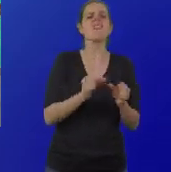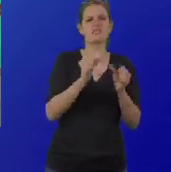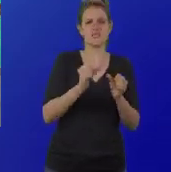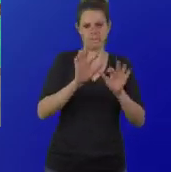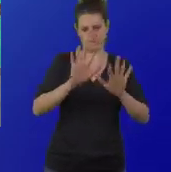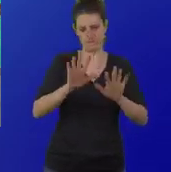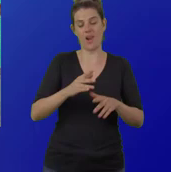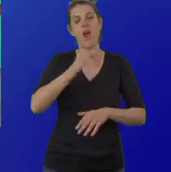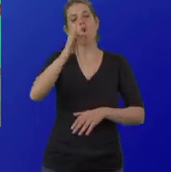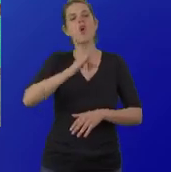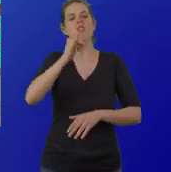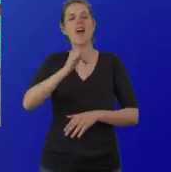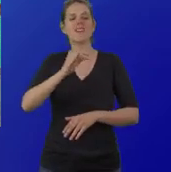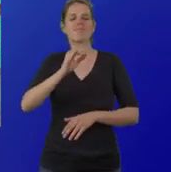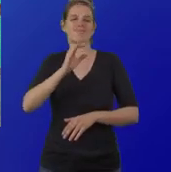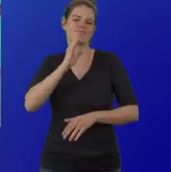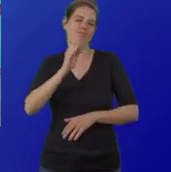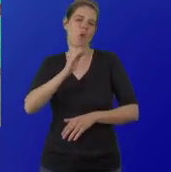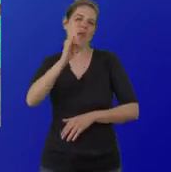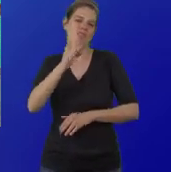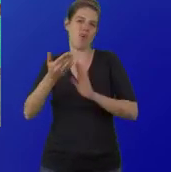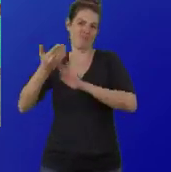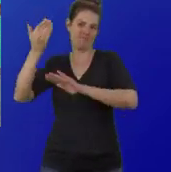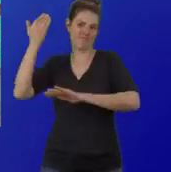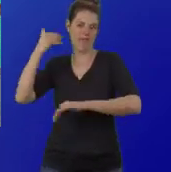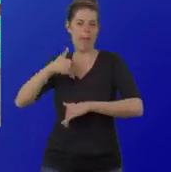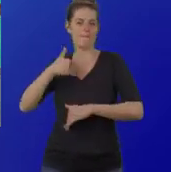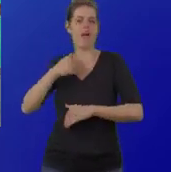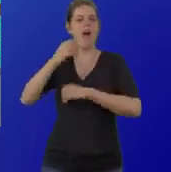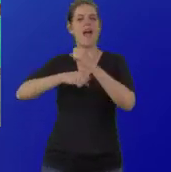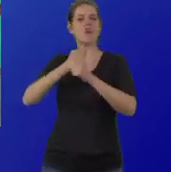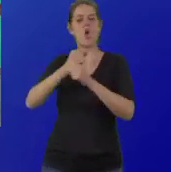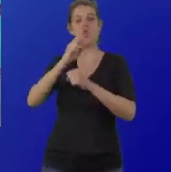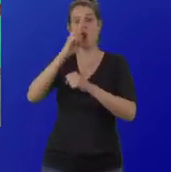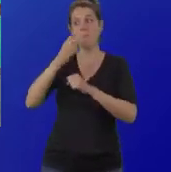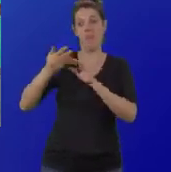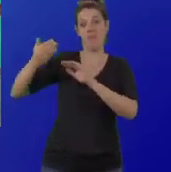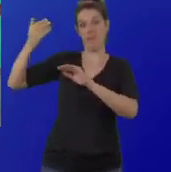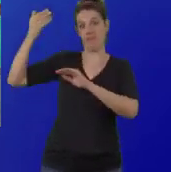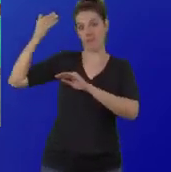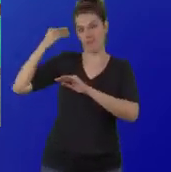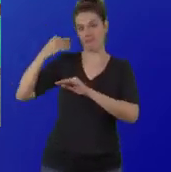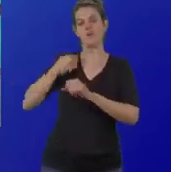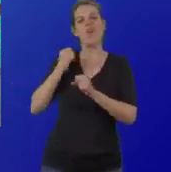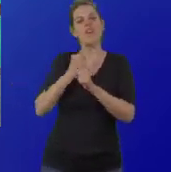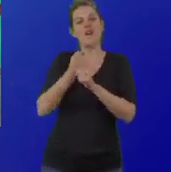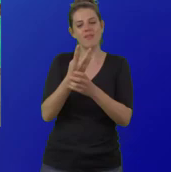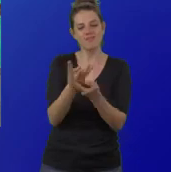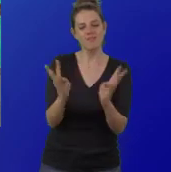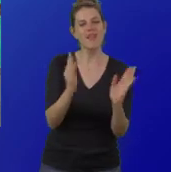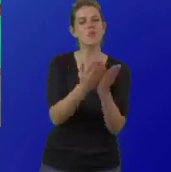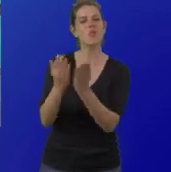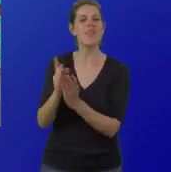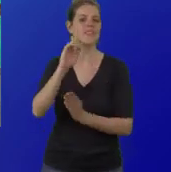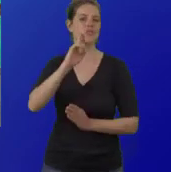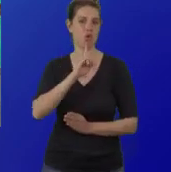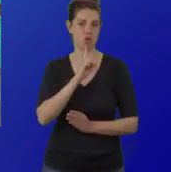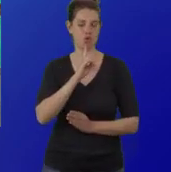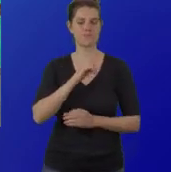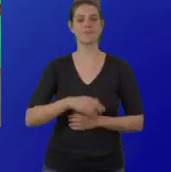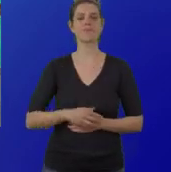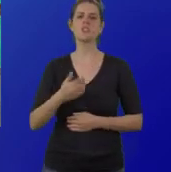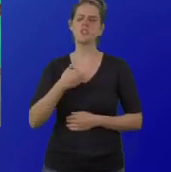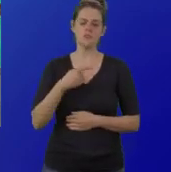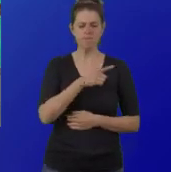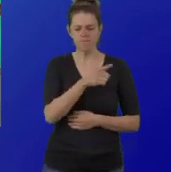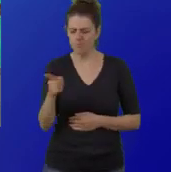Yo le voy a contar una anécdota que me pasó a mí allá por el año 2000, que trabajaba con alumnos sordos y resulta